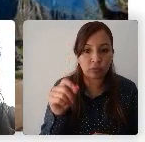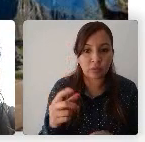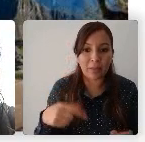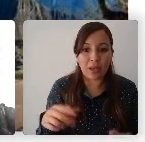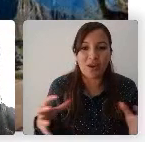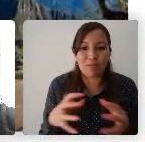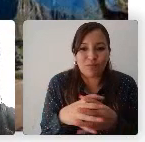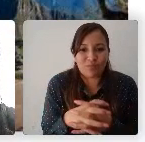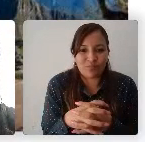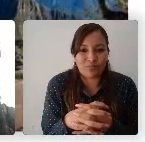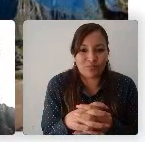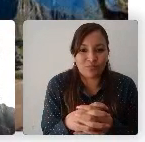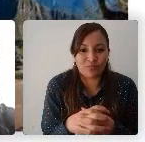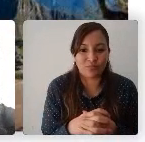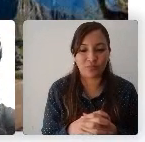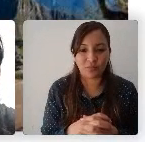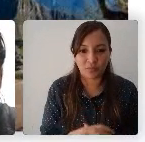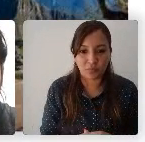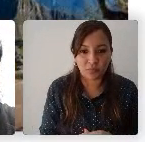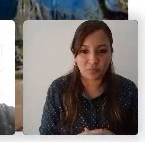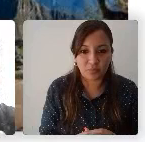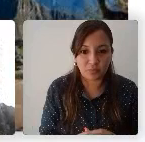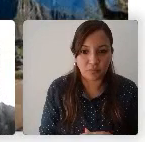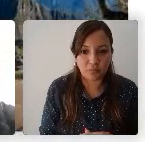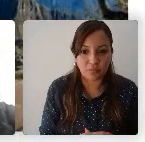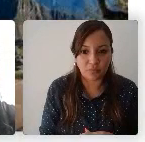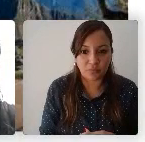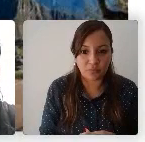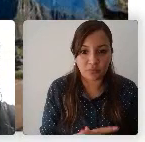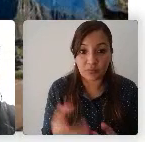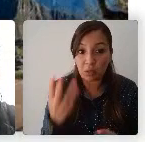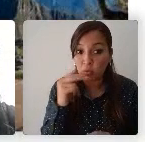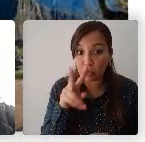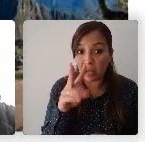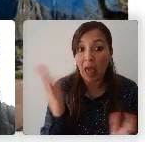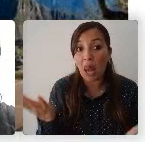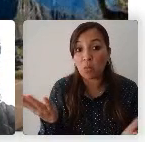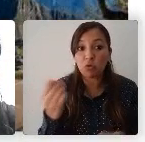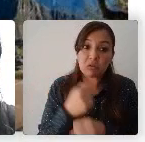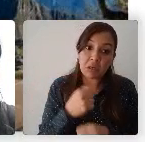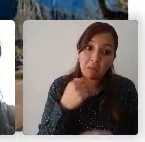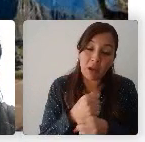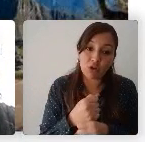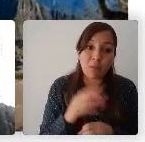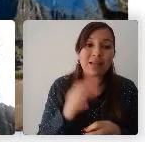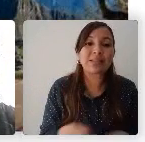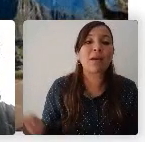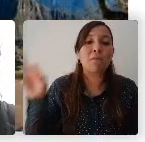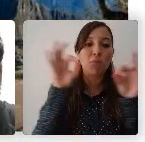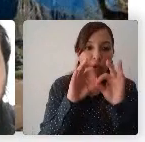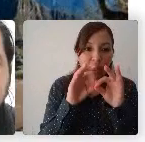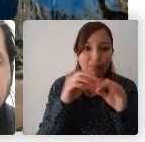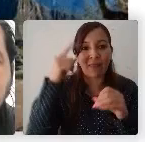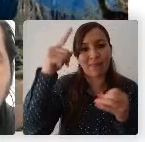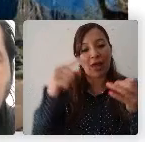a cada uno de sus emprendimientos, lo vamos a ver más adelante, pero vamos a ver algunos emprendimientos bastante destacables en cada uno de estas tres zonas,